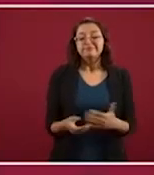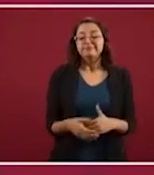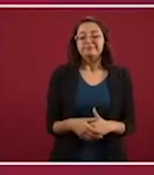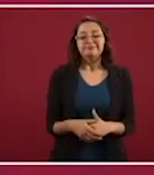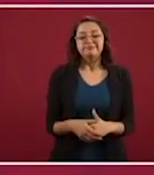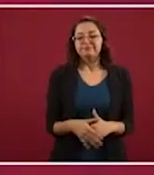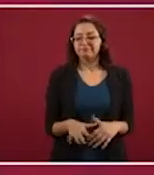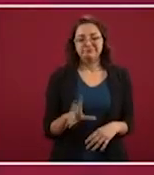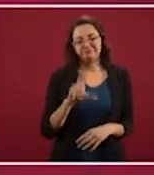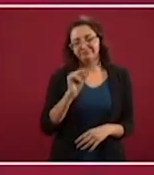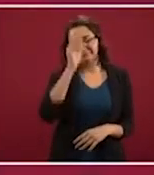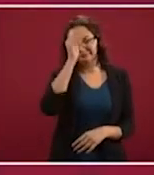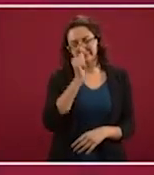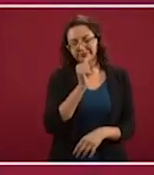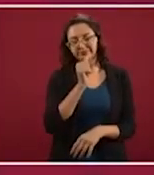se modificó